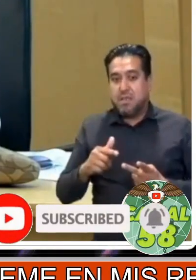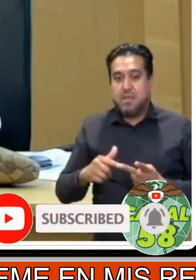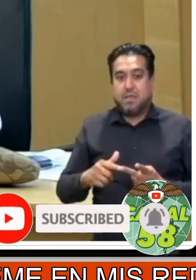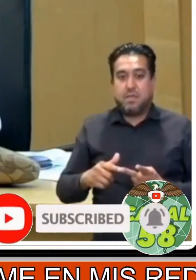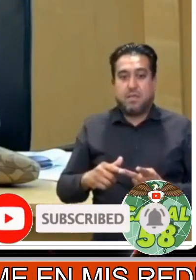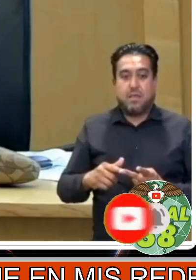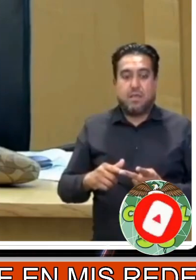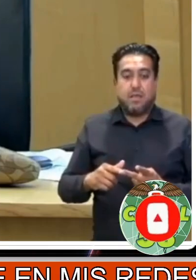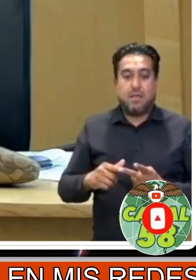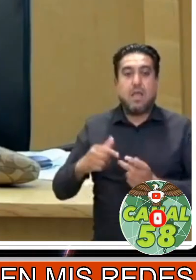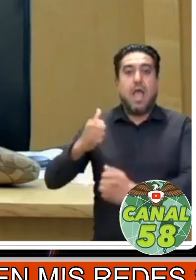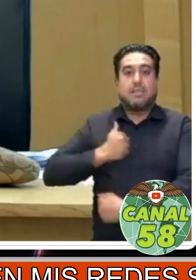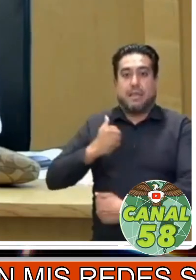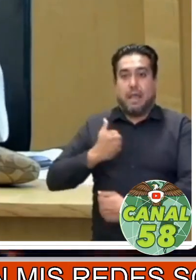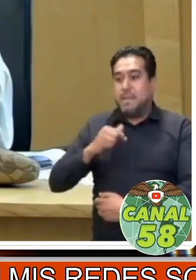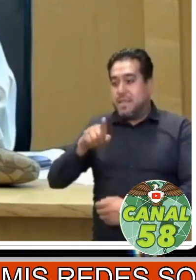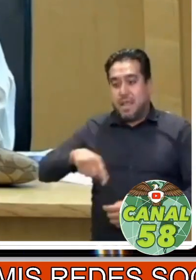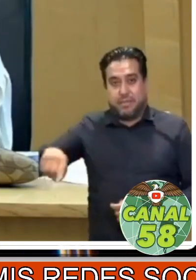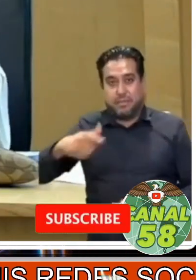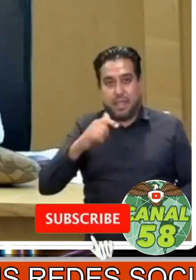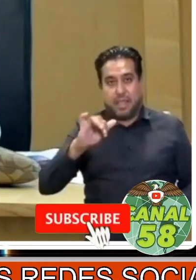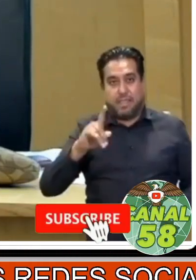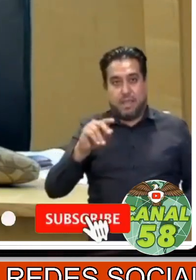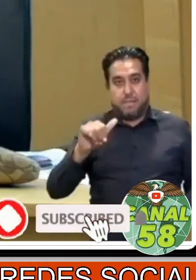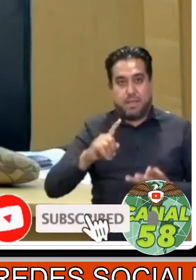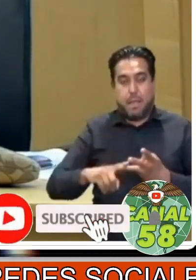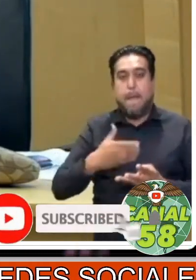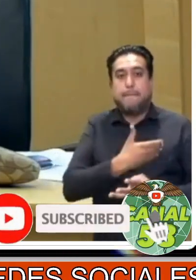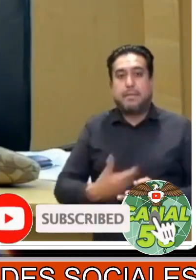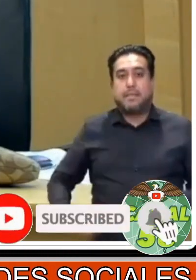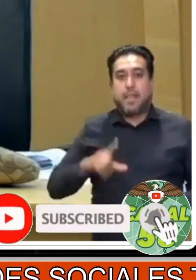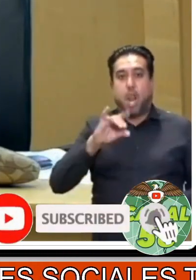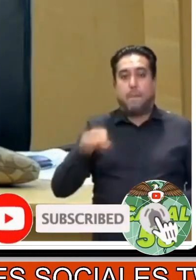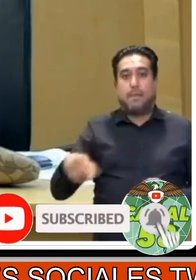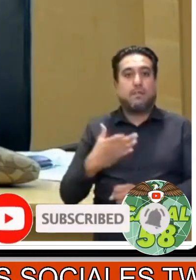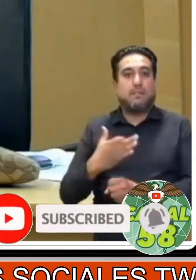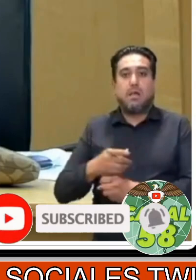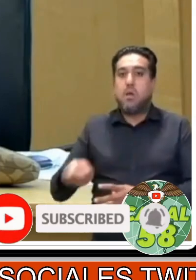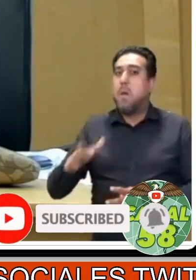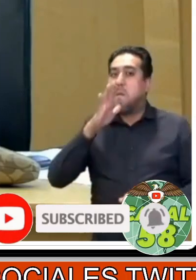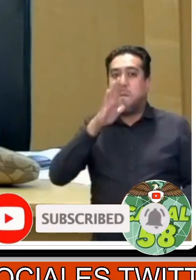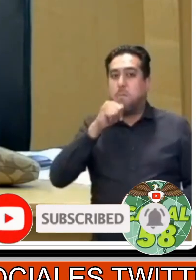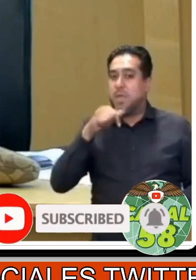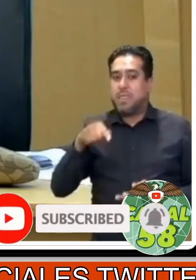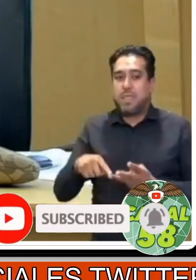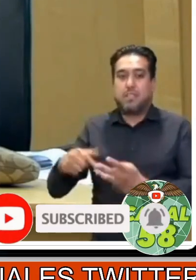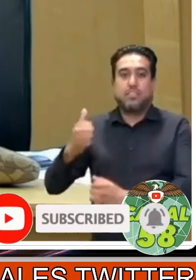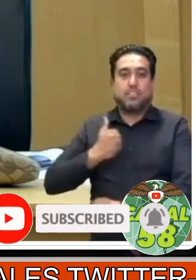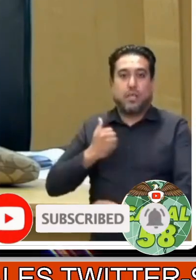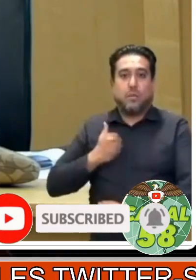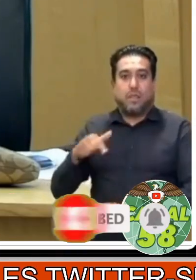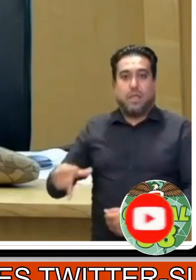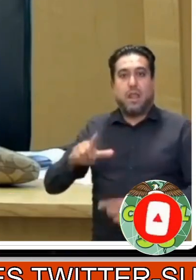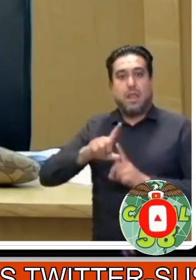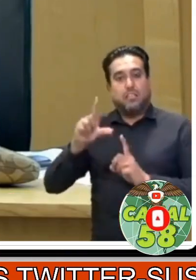la Gendarmería. Y el presidente López Obrador tampoco está pudiendo con la